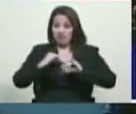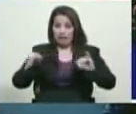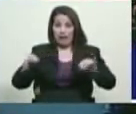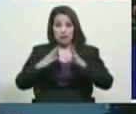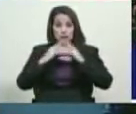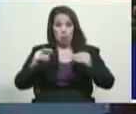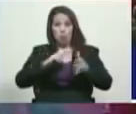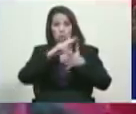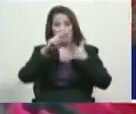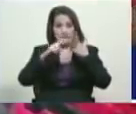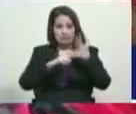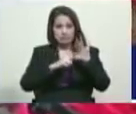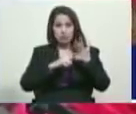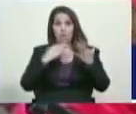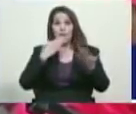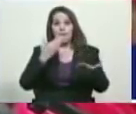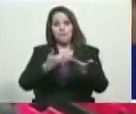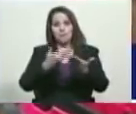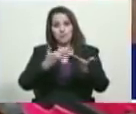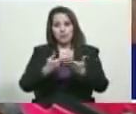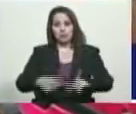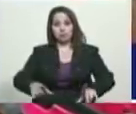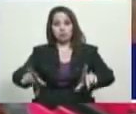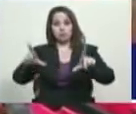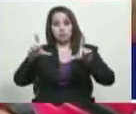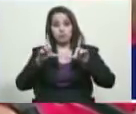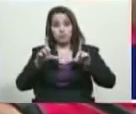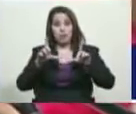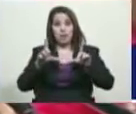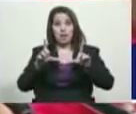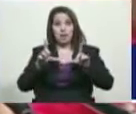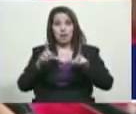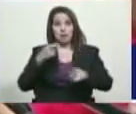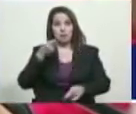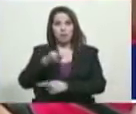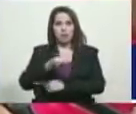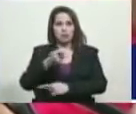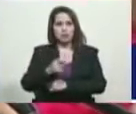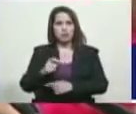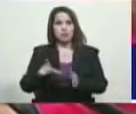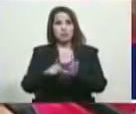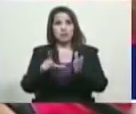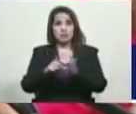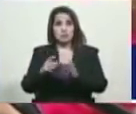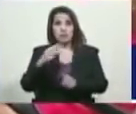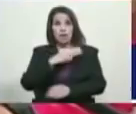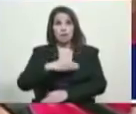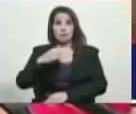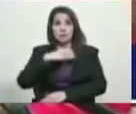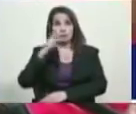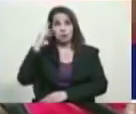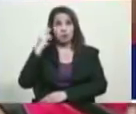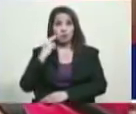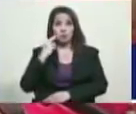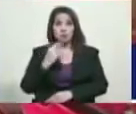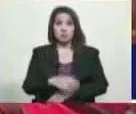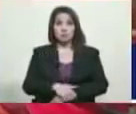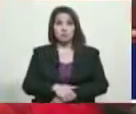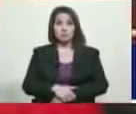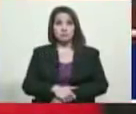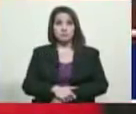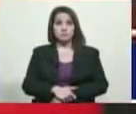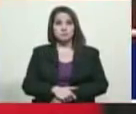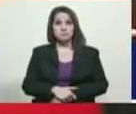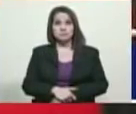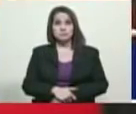ley, solicito nos confiera los títulos de bachiller integral a los vencedores y vencedoras de la gran misión Rivas.